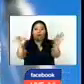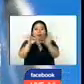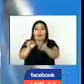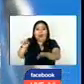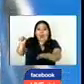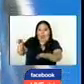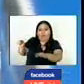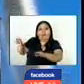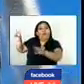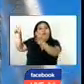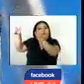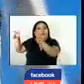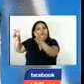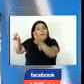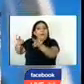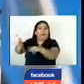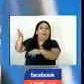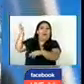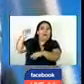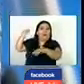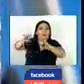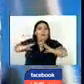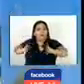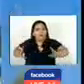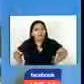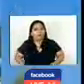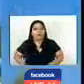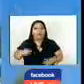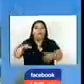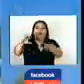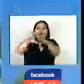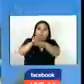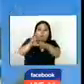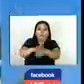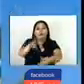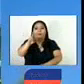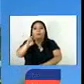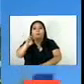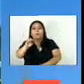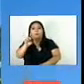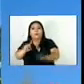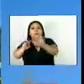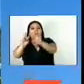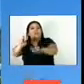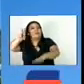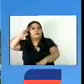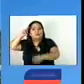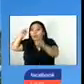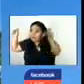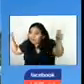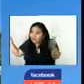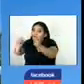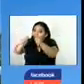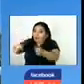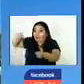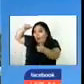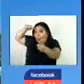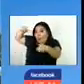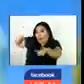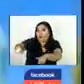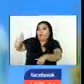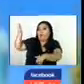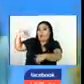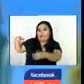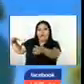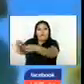monumento a la reconciliación inaugurado por el gobierno del FMLN en 2017 glorifica el pacto entre los asesinos